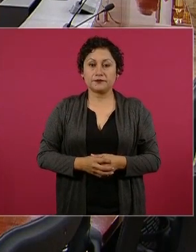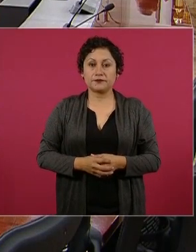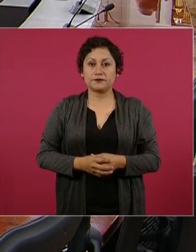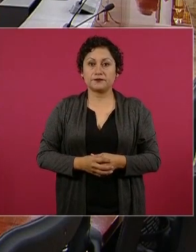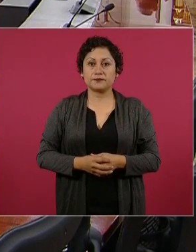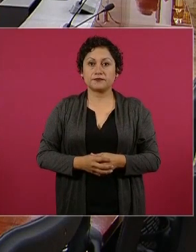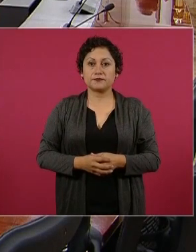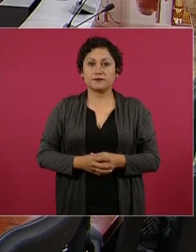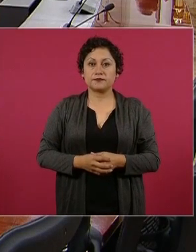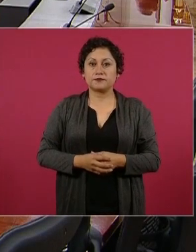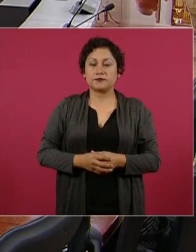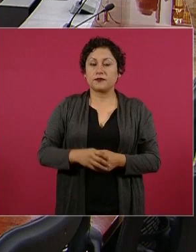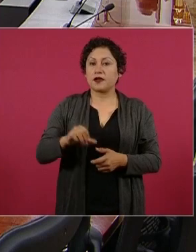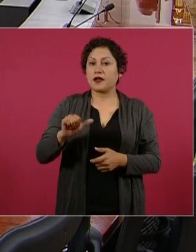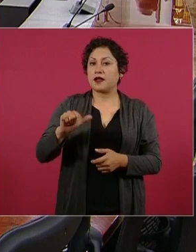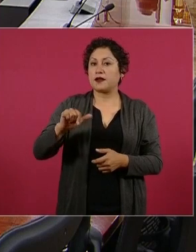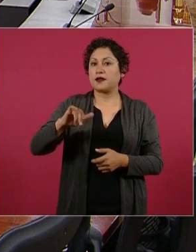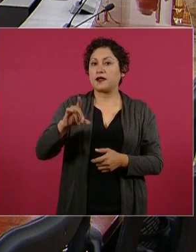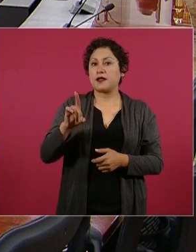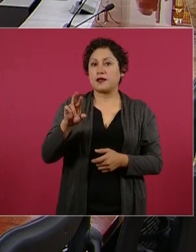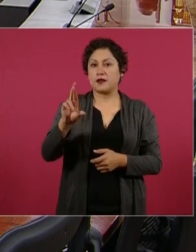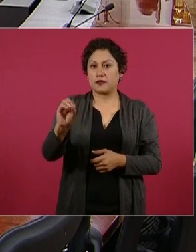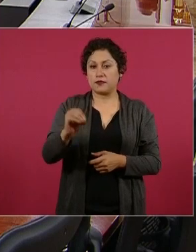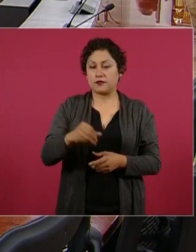París Alejandro,